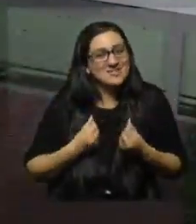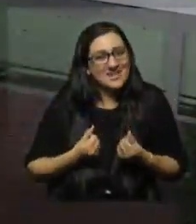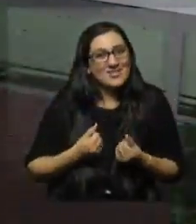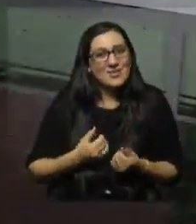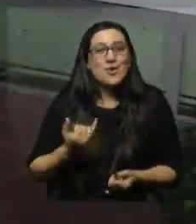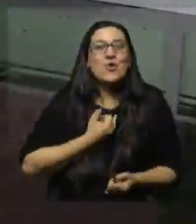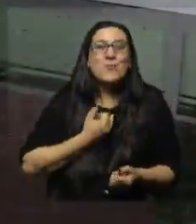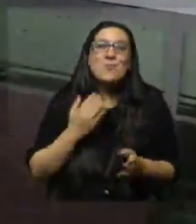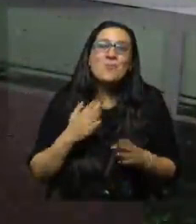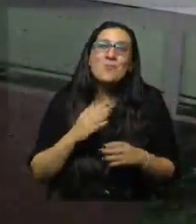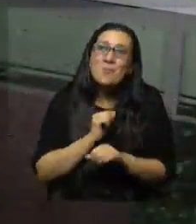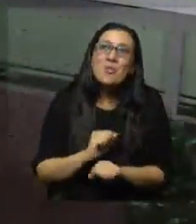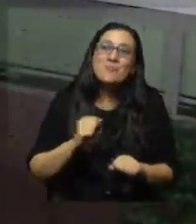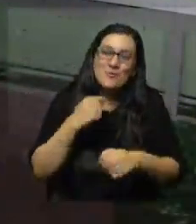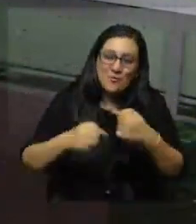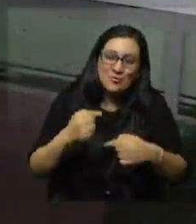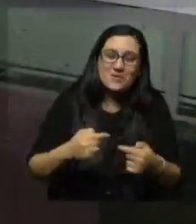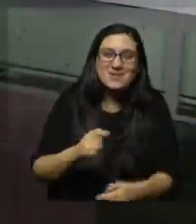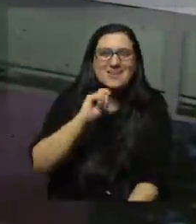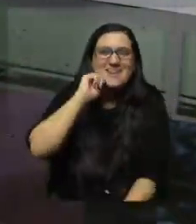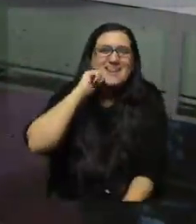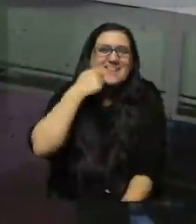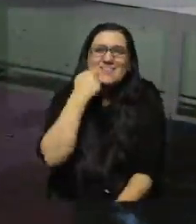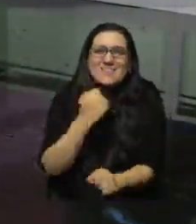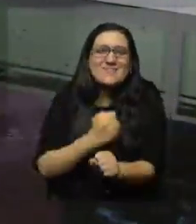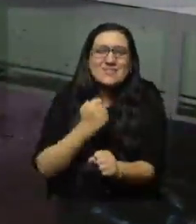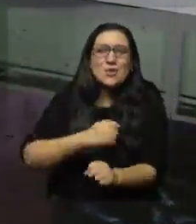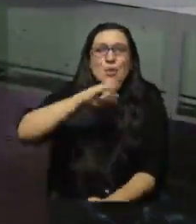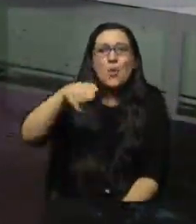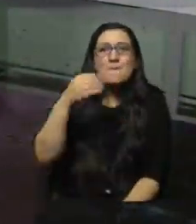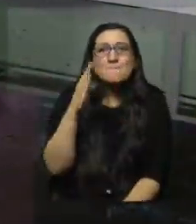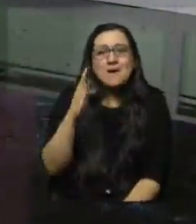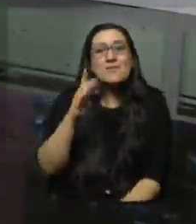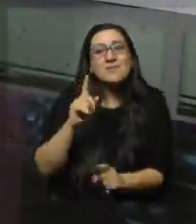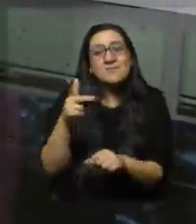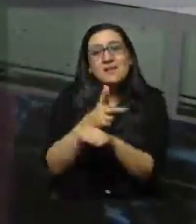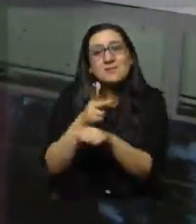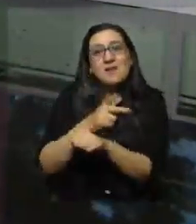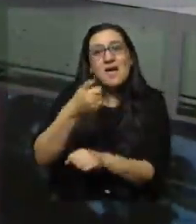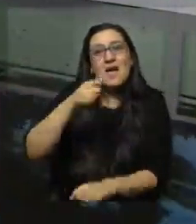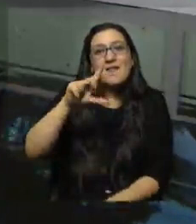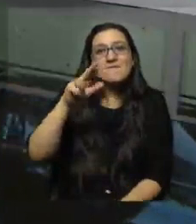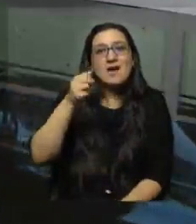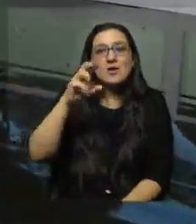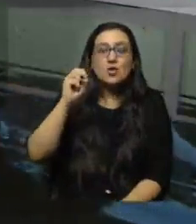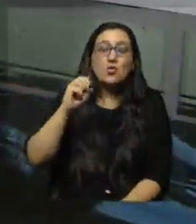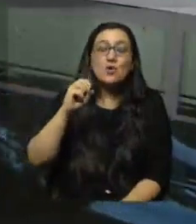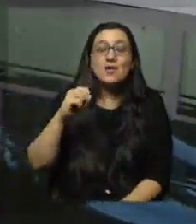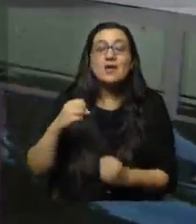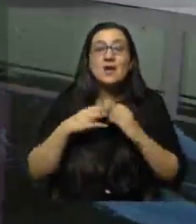seguir nosotros acá? Notable trabajo de Juan Pablo Rodríguez y del camarógrafo Álvaro Fernández ahí en la Escuela